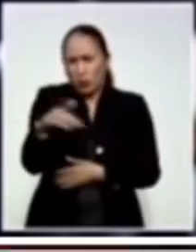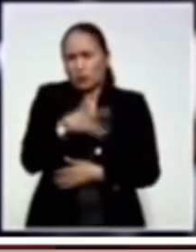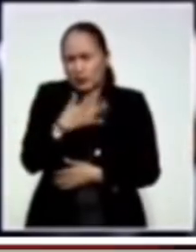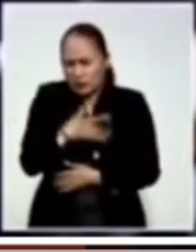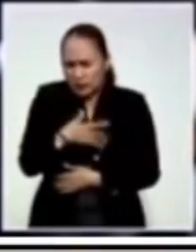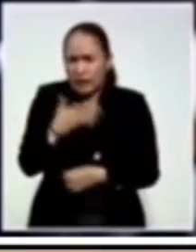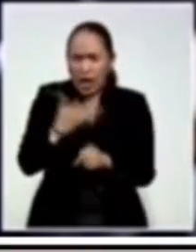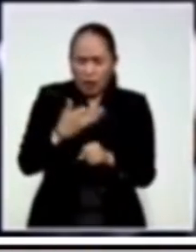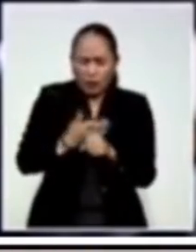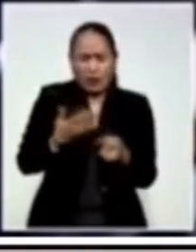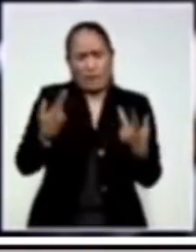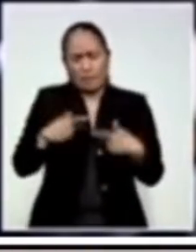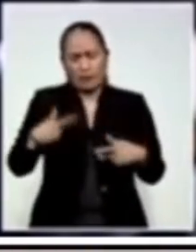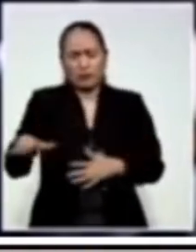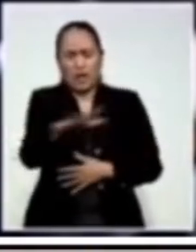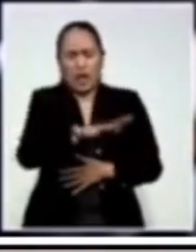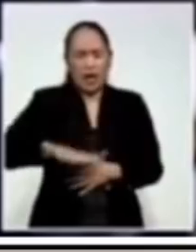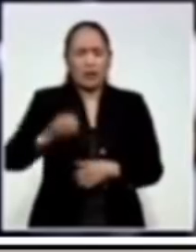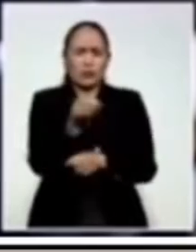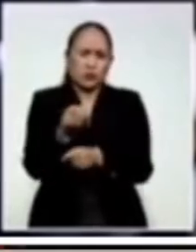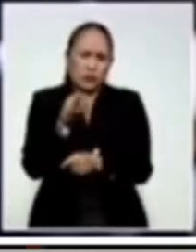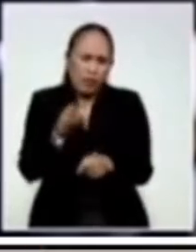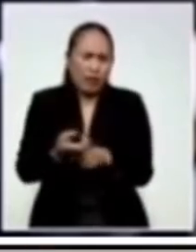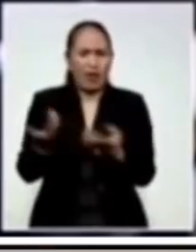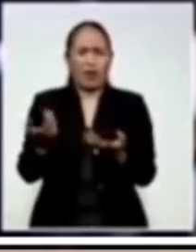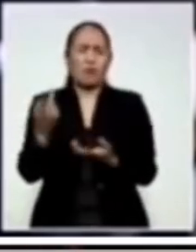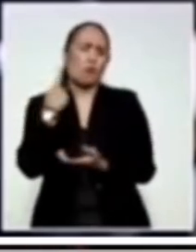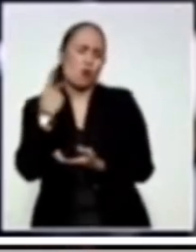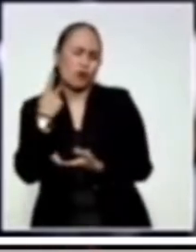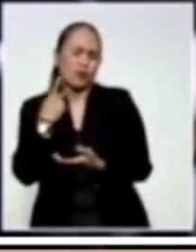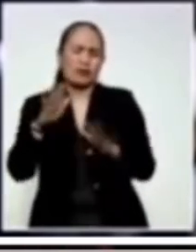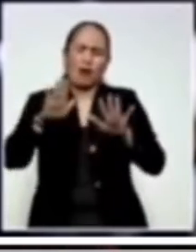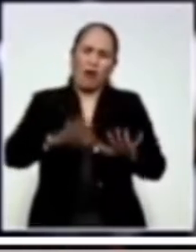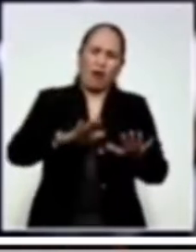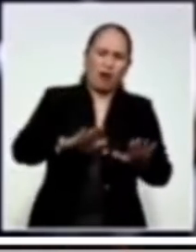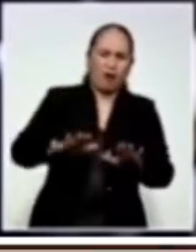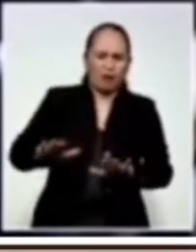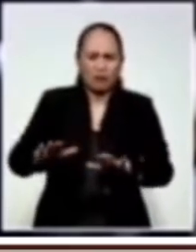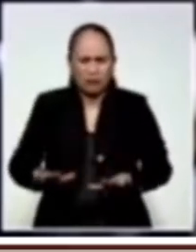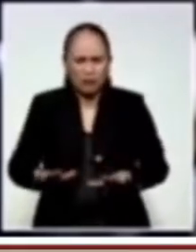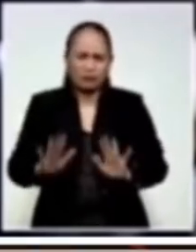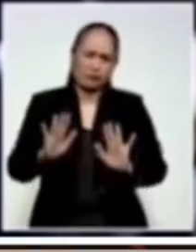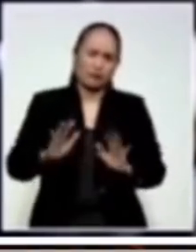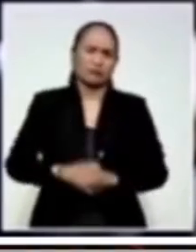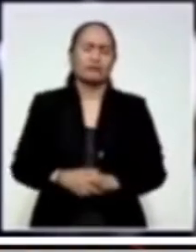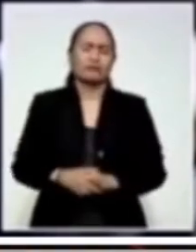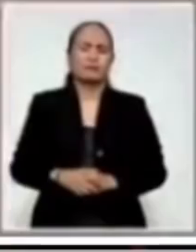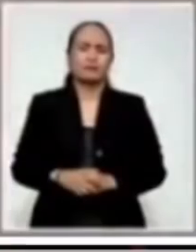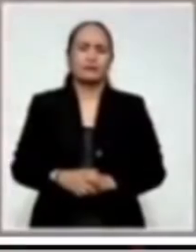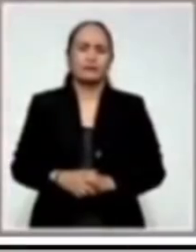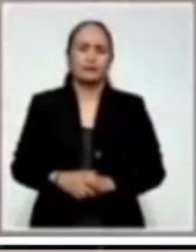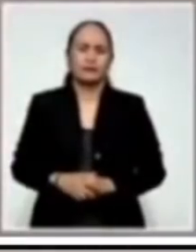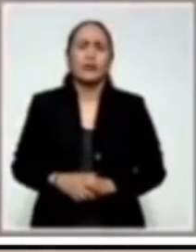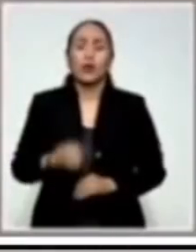que la sociedad y el mundo político se serene un poco, porque esto puede... A ver, yo estoy